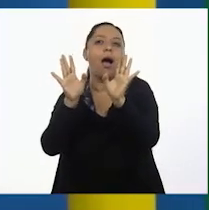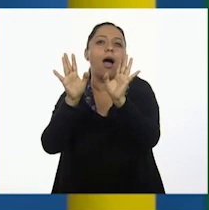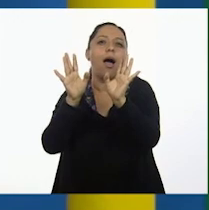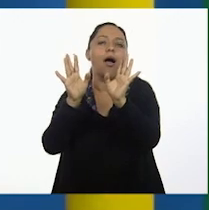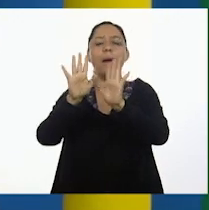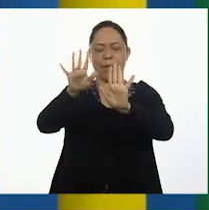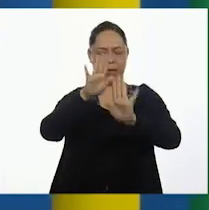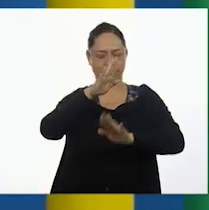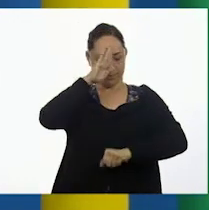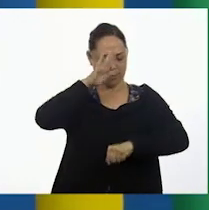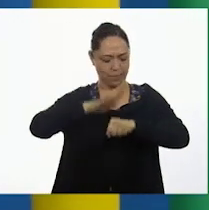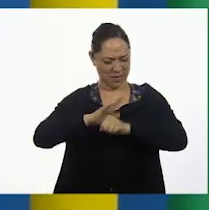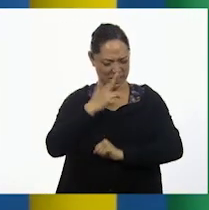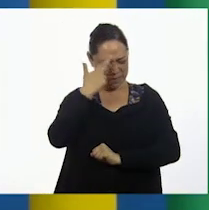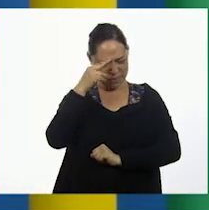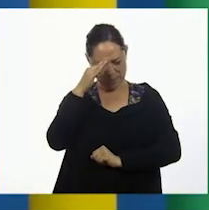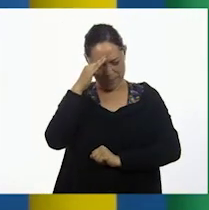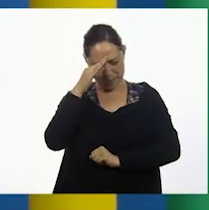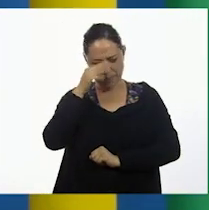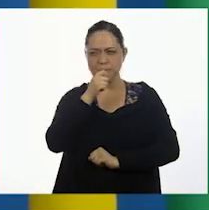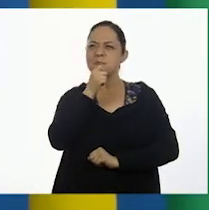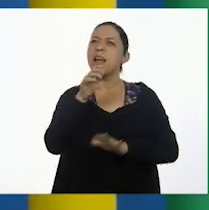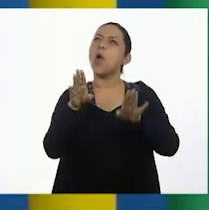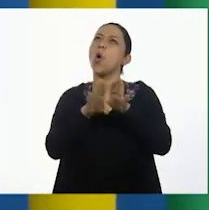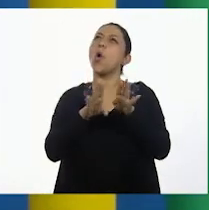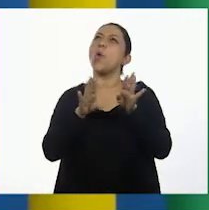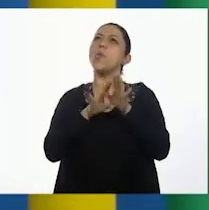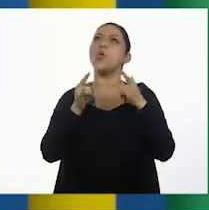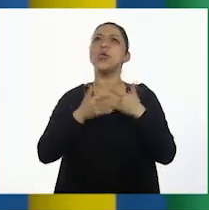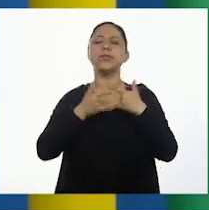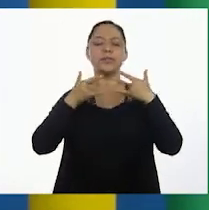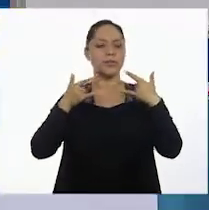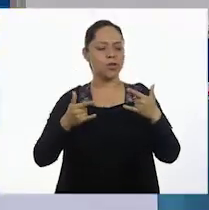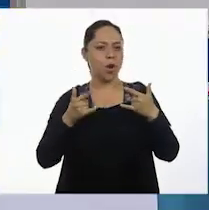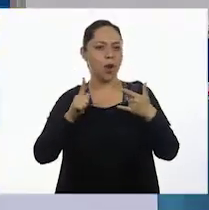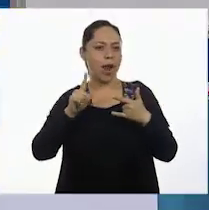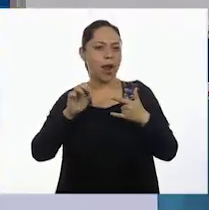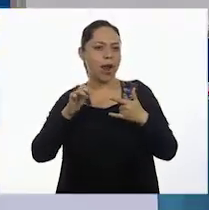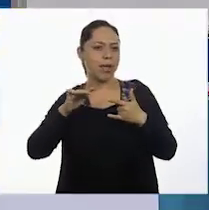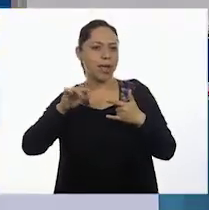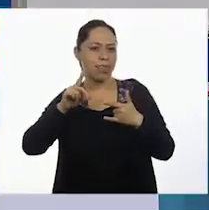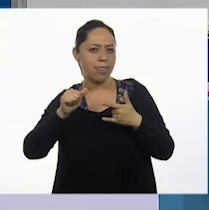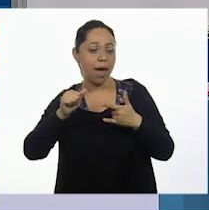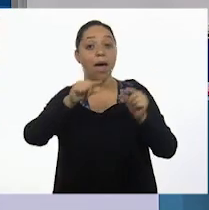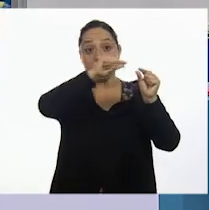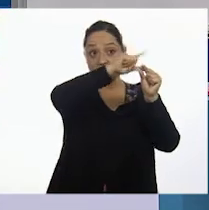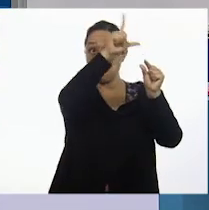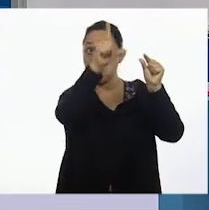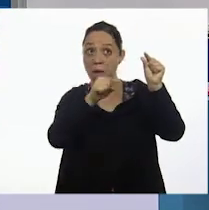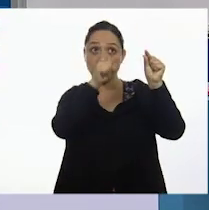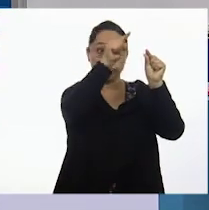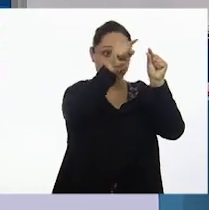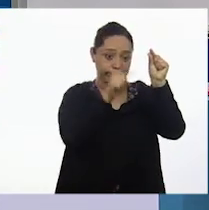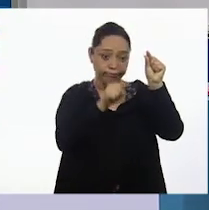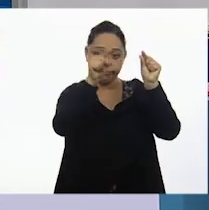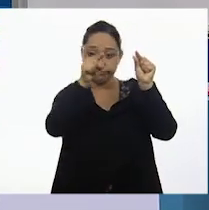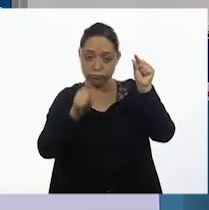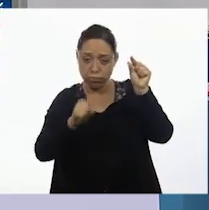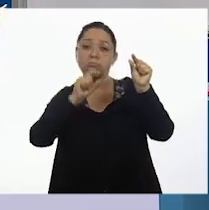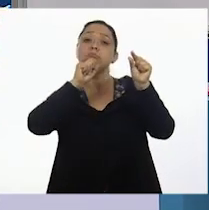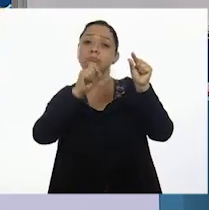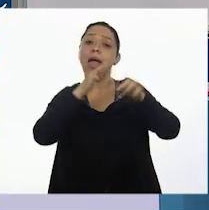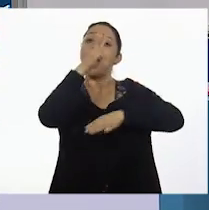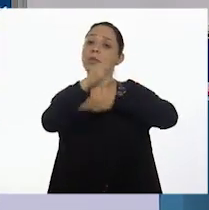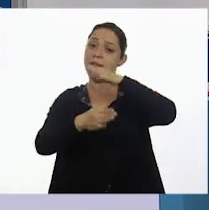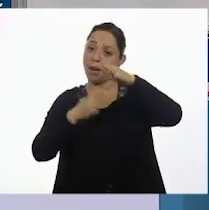memoria. Espera. Déjame pensar. ¿Cómo era la leyenda? ¿Cómo era? En cada lugar de México y en el mundo se cuentan